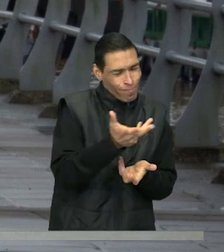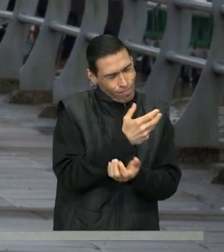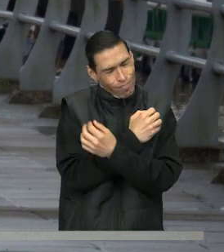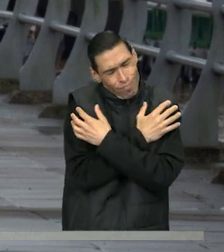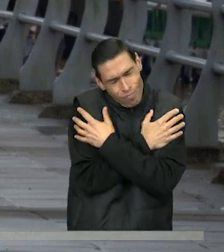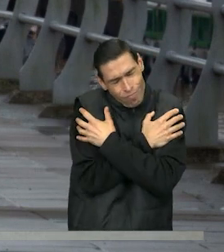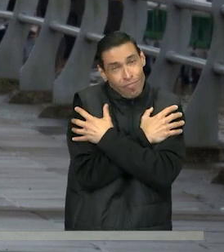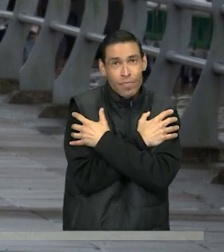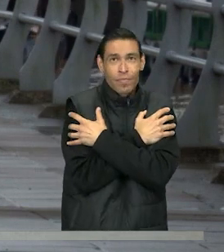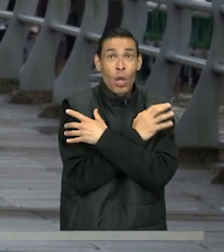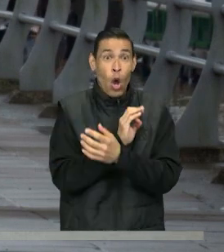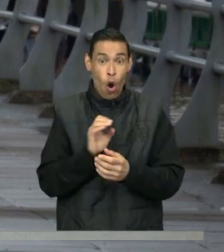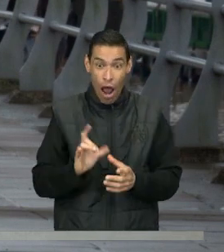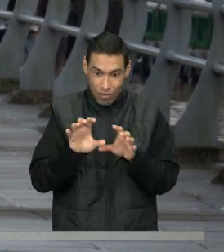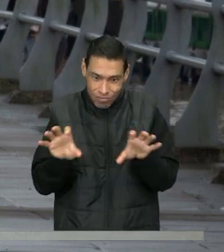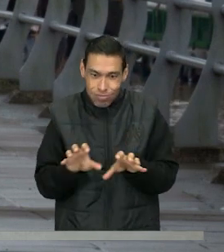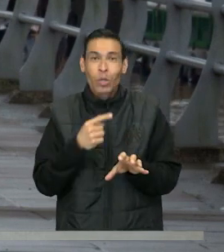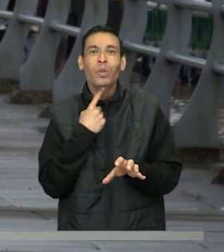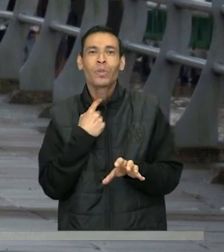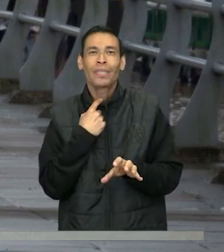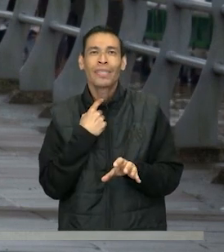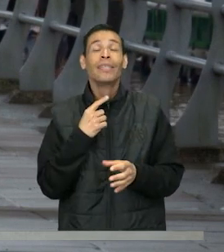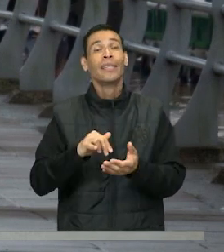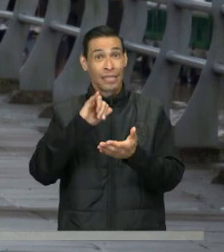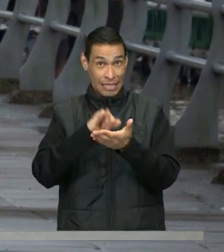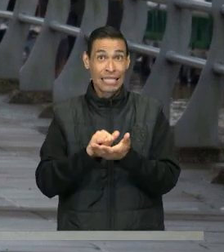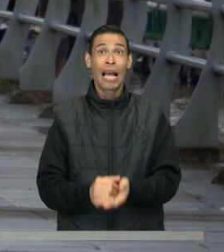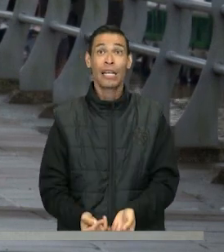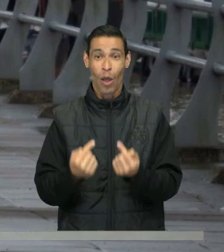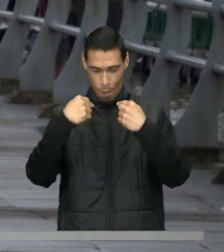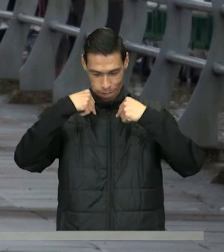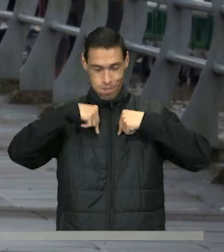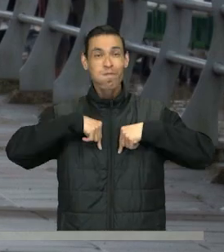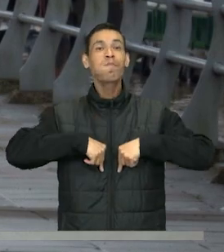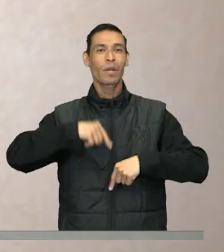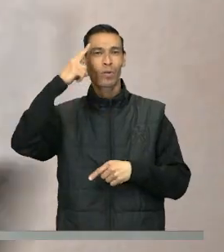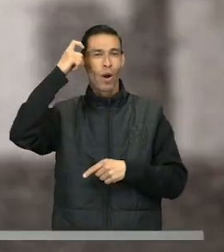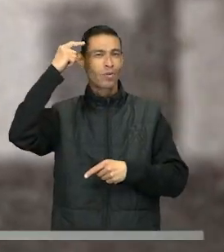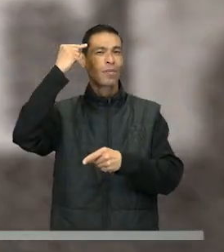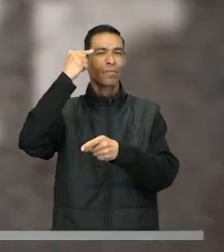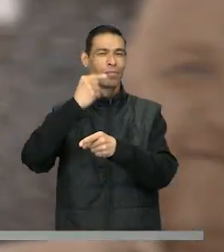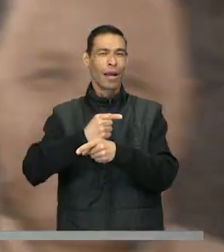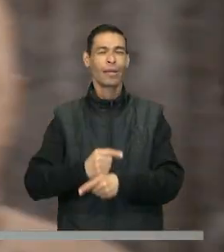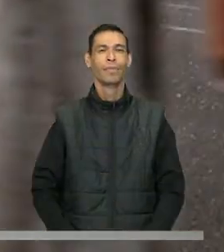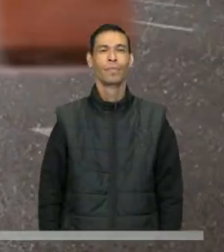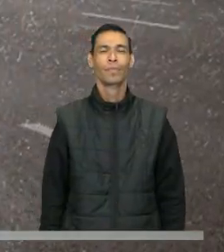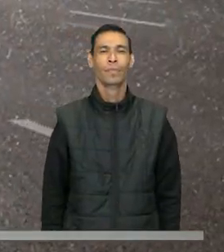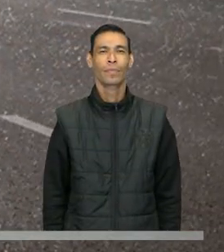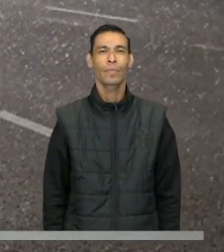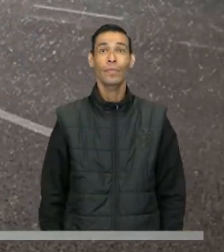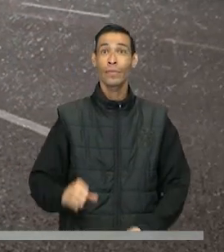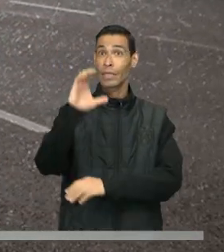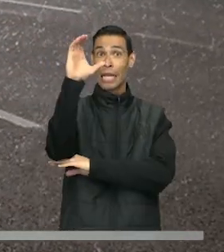gusta. Ese poder propio del espíritu fue clave para hacer realidad este sueño. Colombia,